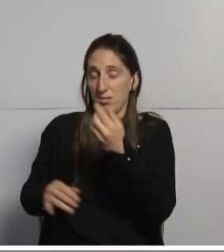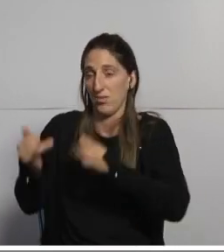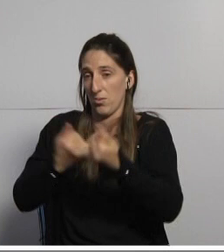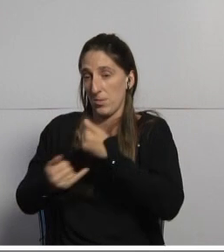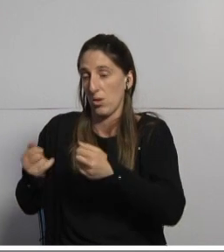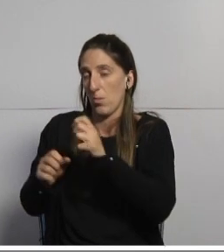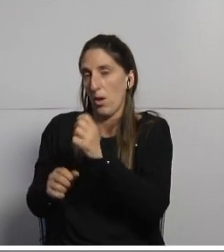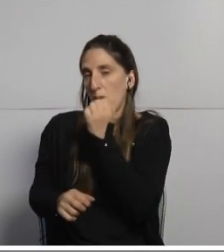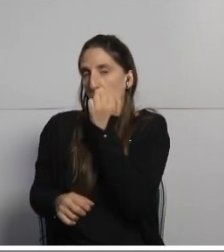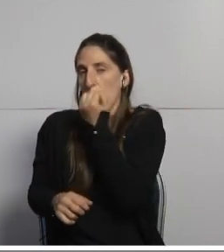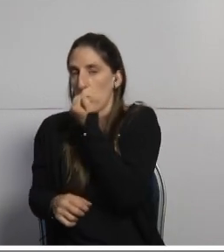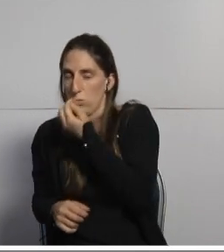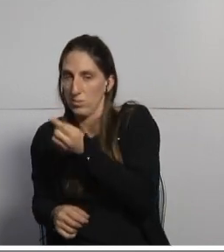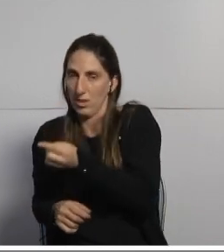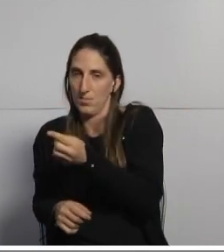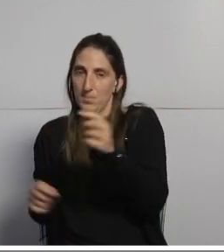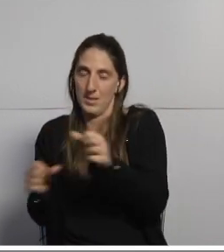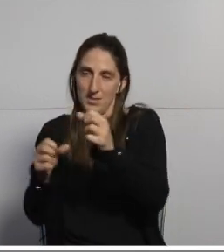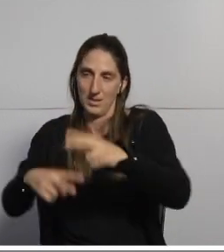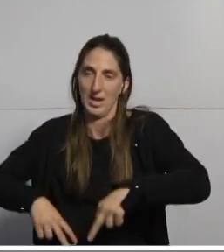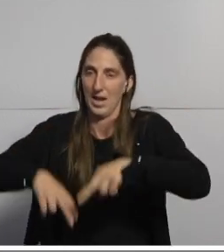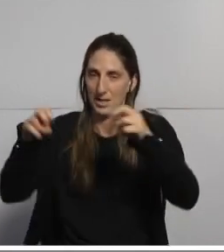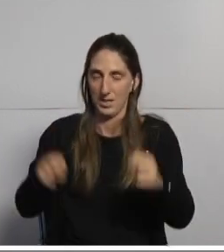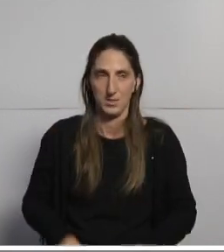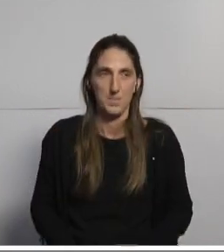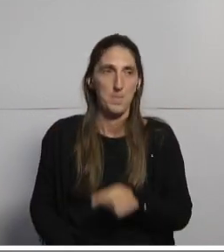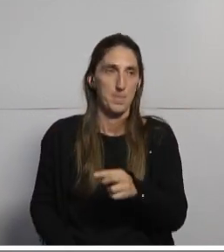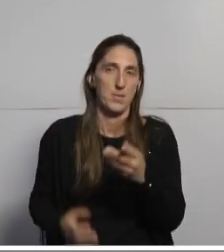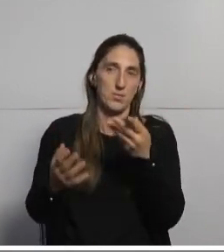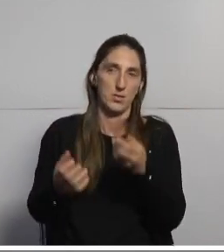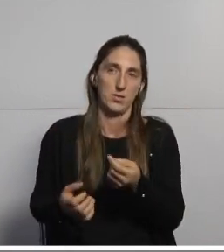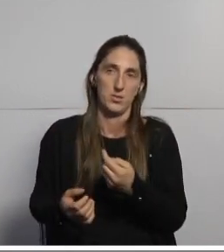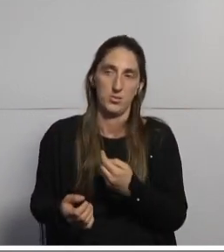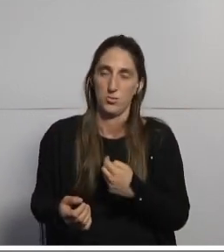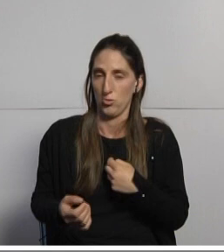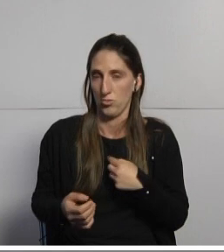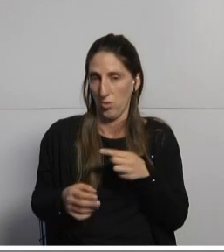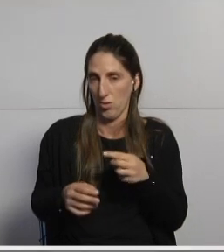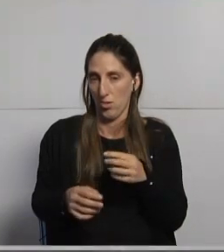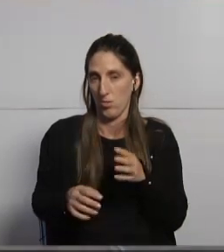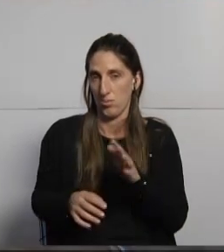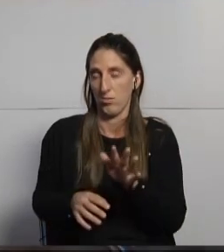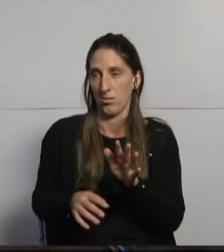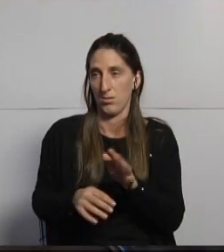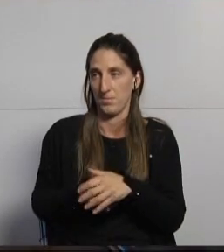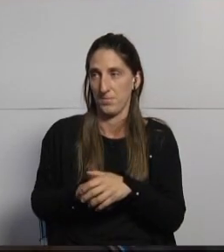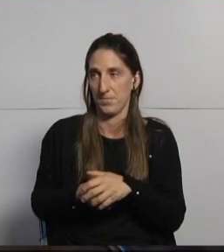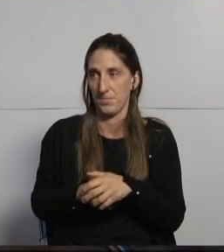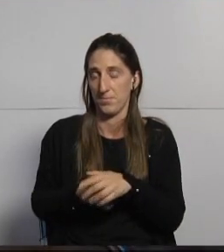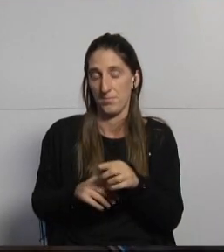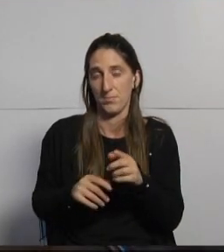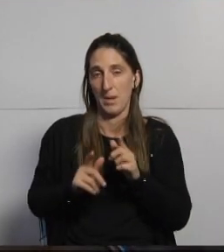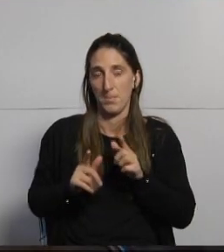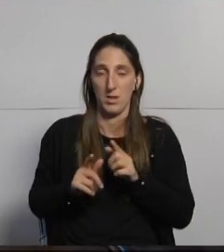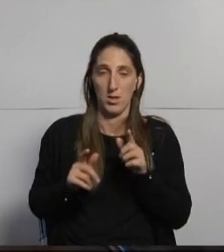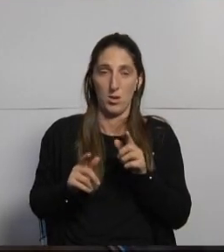puede enmascarar para hacer los análisis. Y bueno, esto era lo que les quería dejar yo por mi parte, espero que les haya gustado